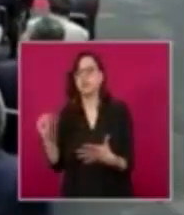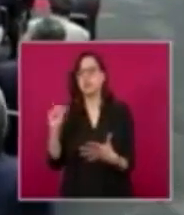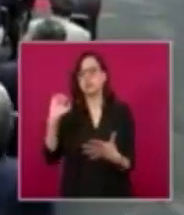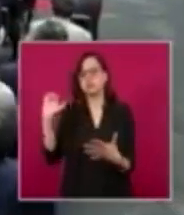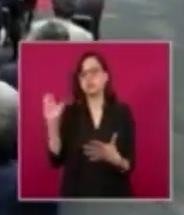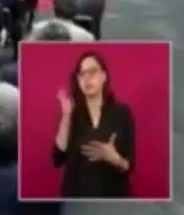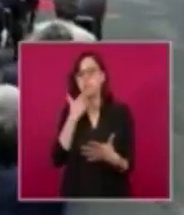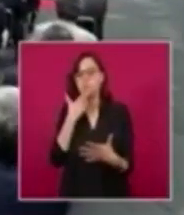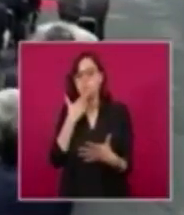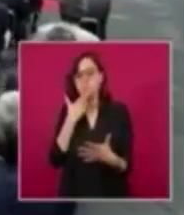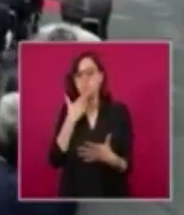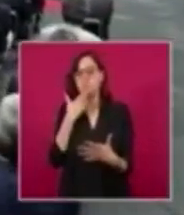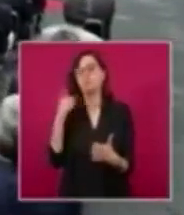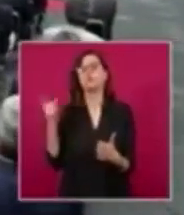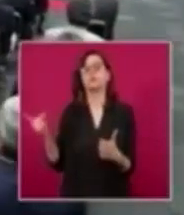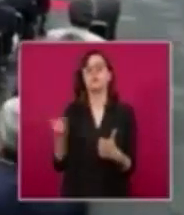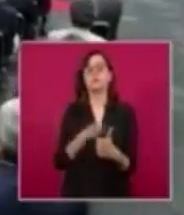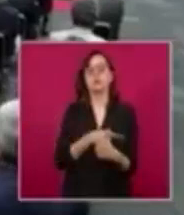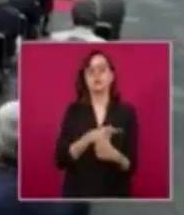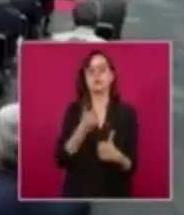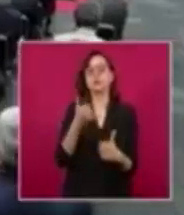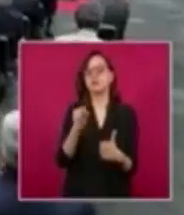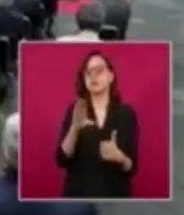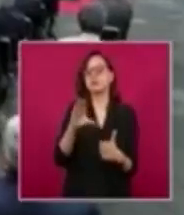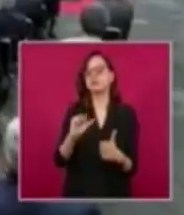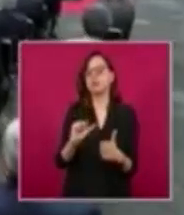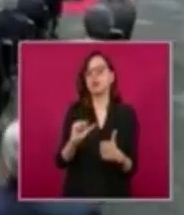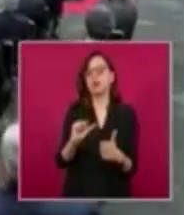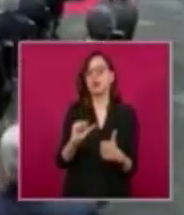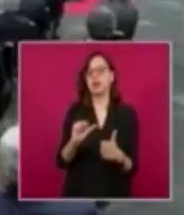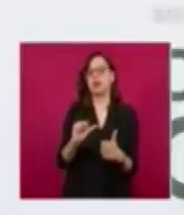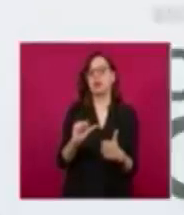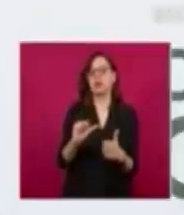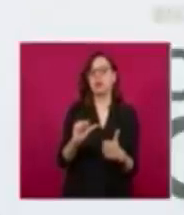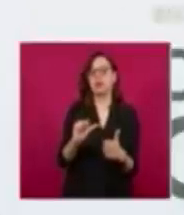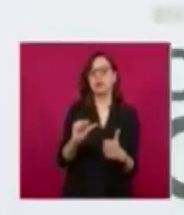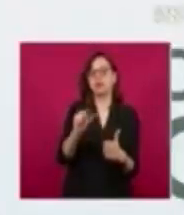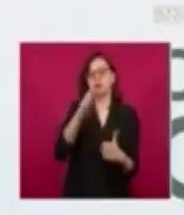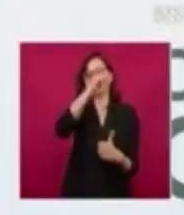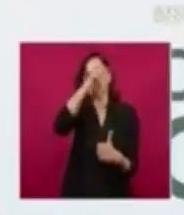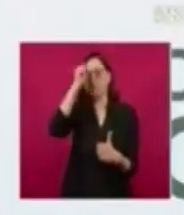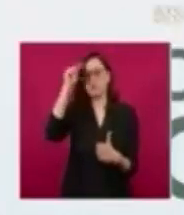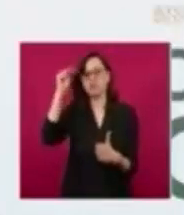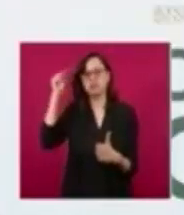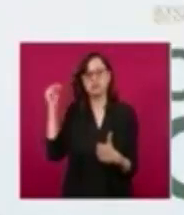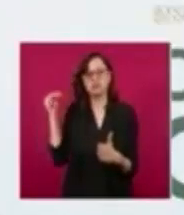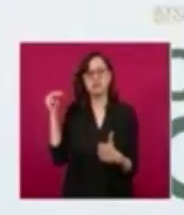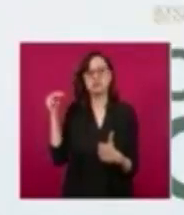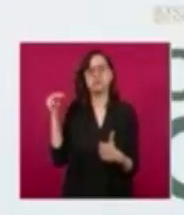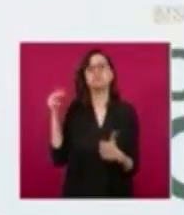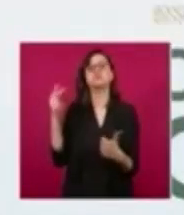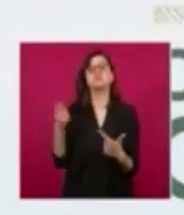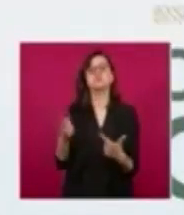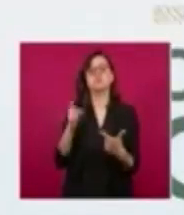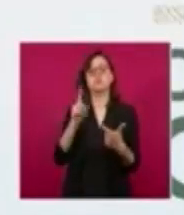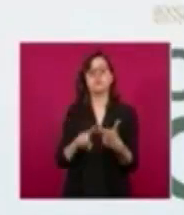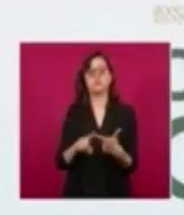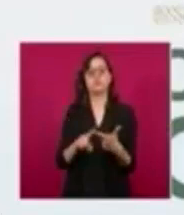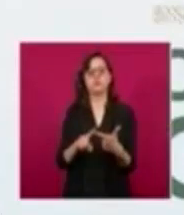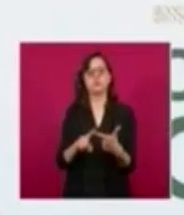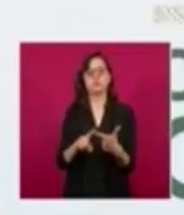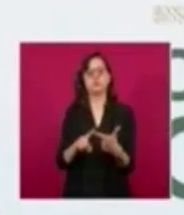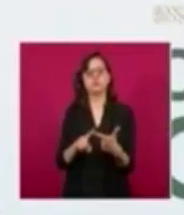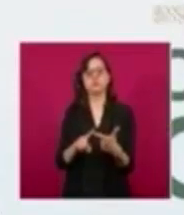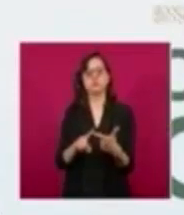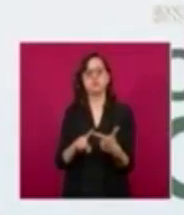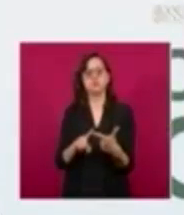realidad tremendamente dolorosa, de que es el desabasto de medicamentos, en particular para los niños